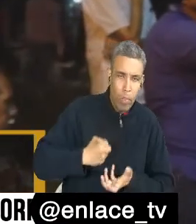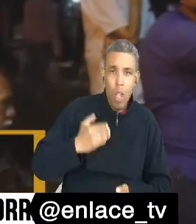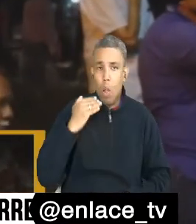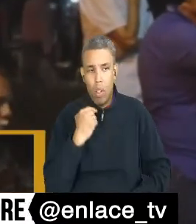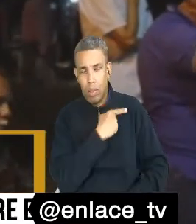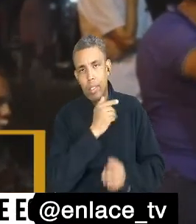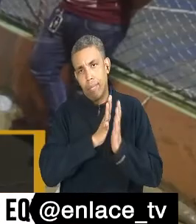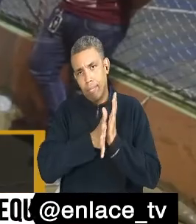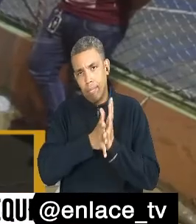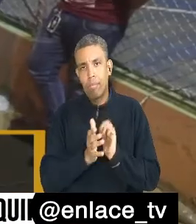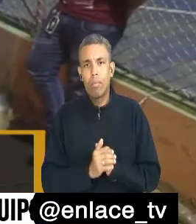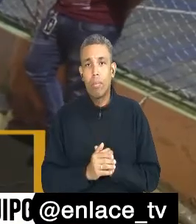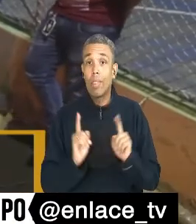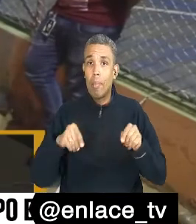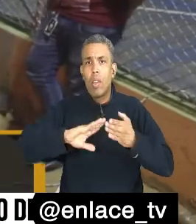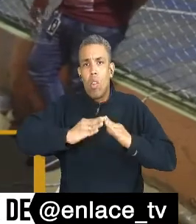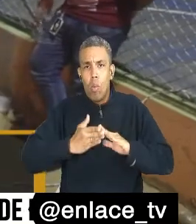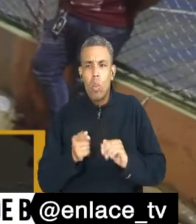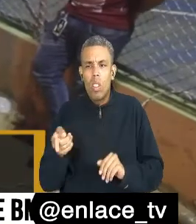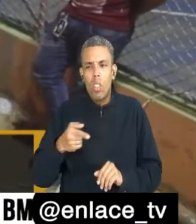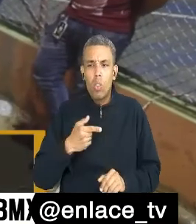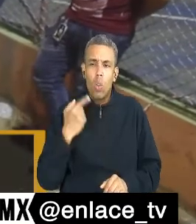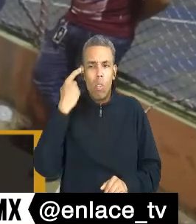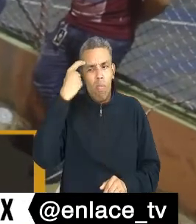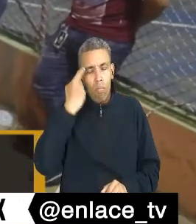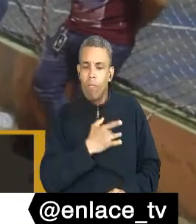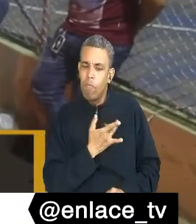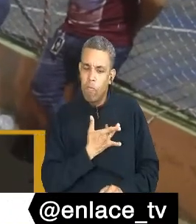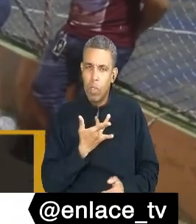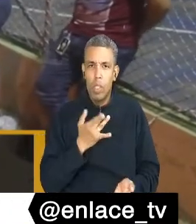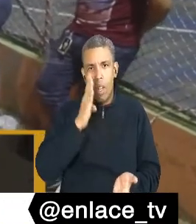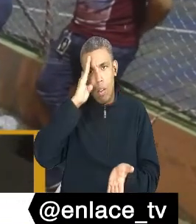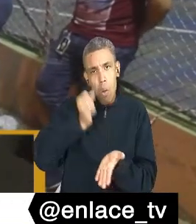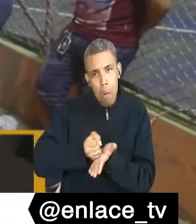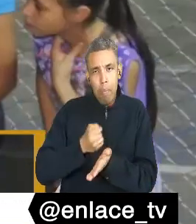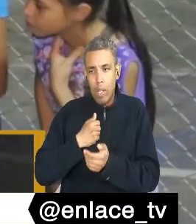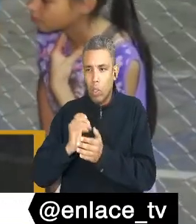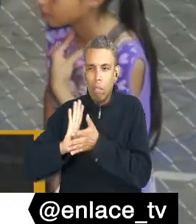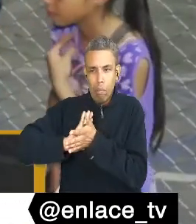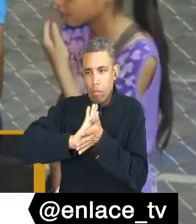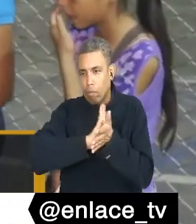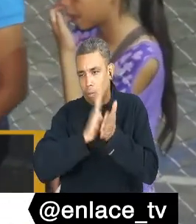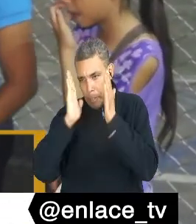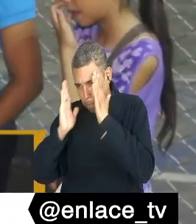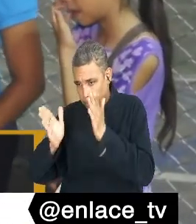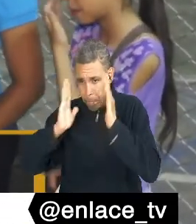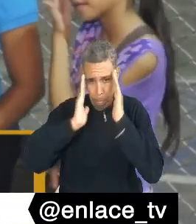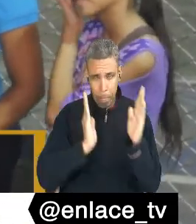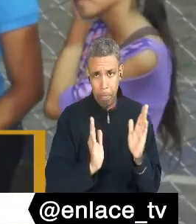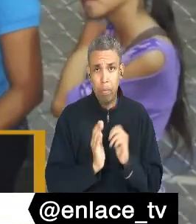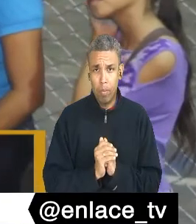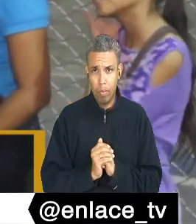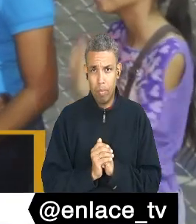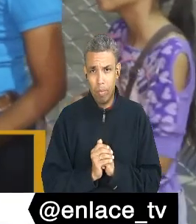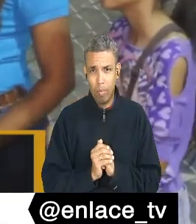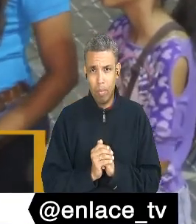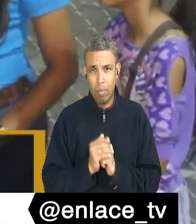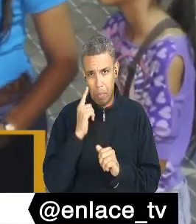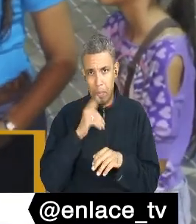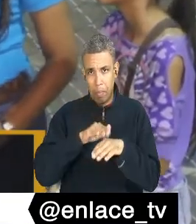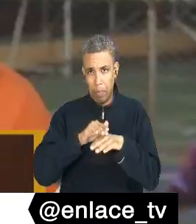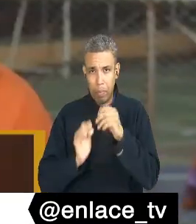escuchar las inquietudes de los barranqueños es otro de los objetivos de esta dependencia que busca que algunos ciudadanos no sigan destruyendo el medio